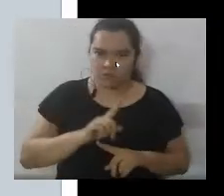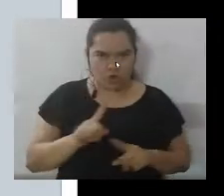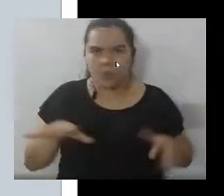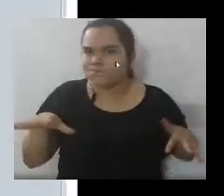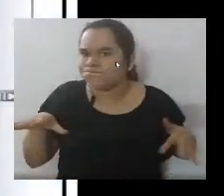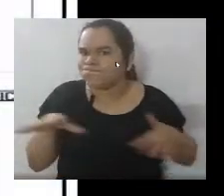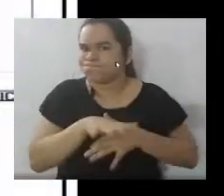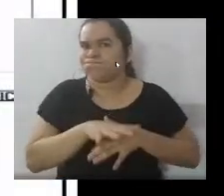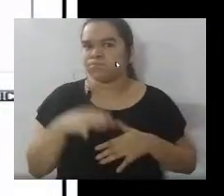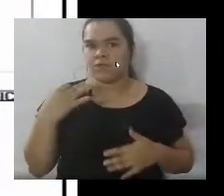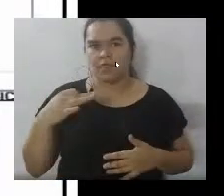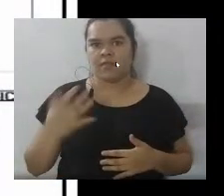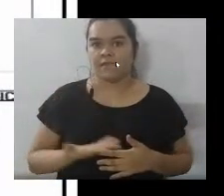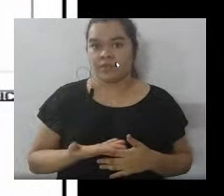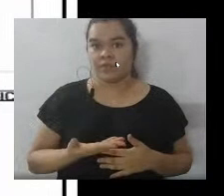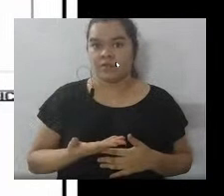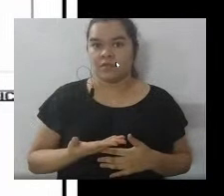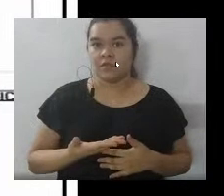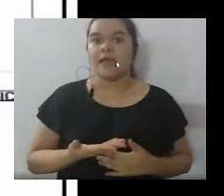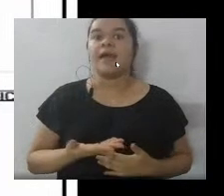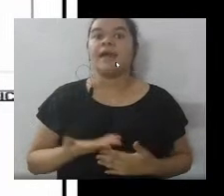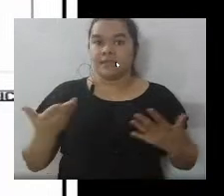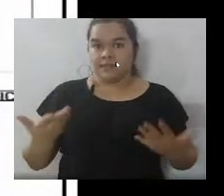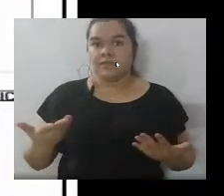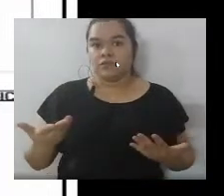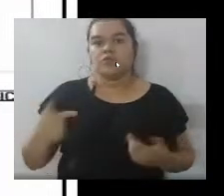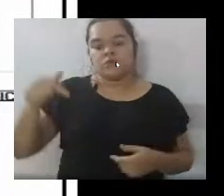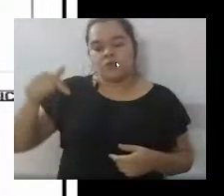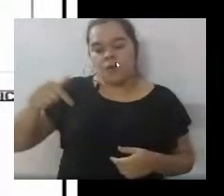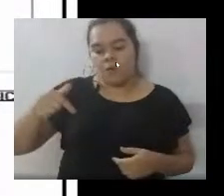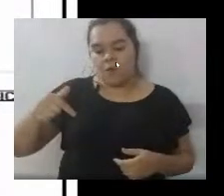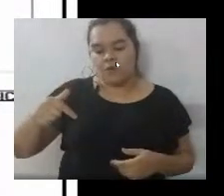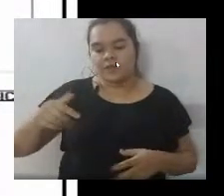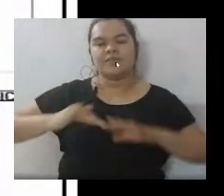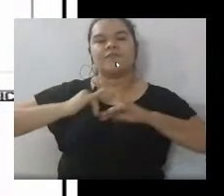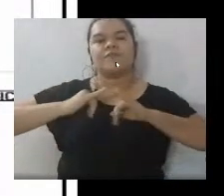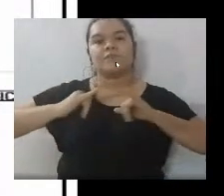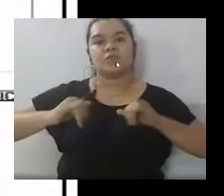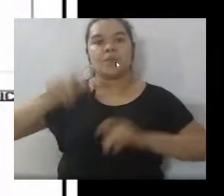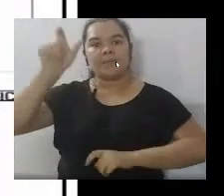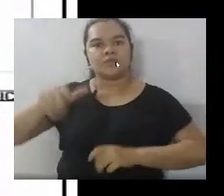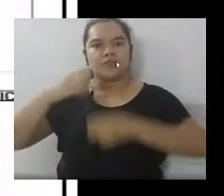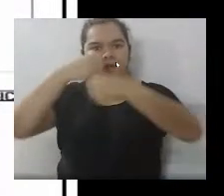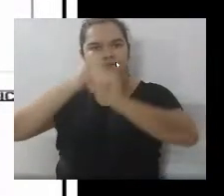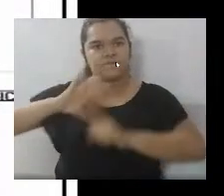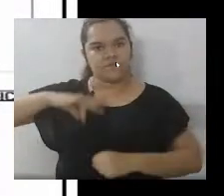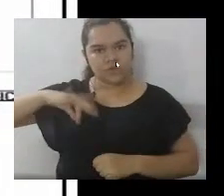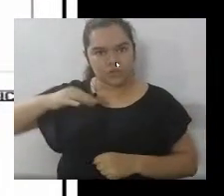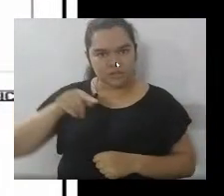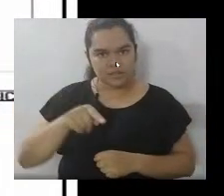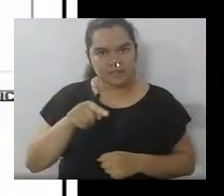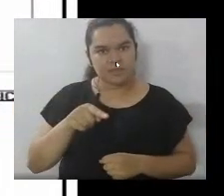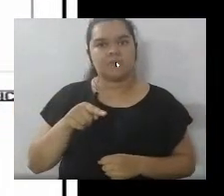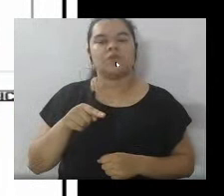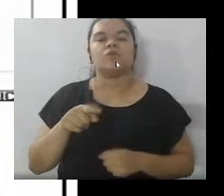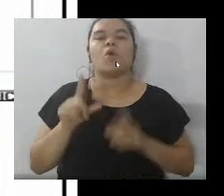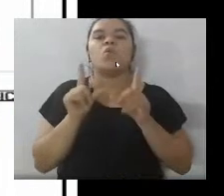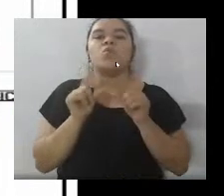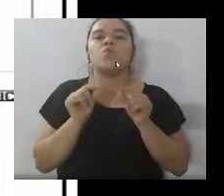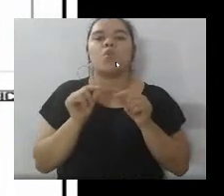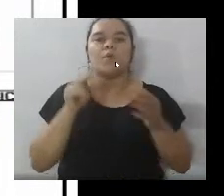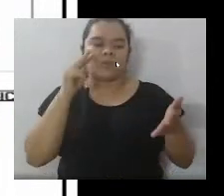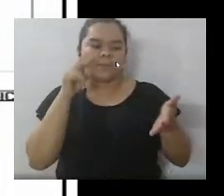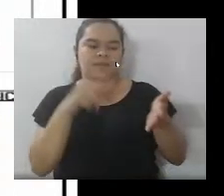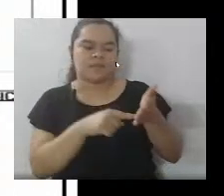pide. Entonces, hoy en día de lo que se trata de hacer mucho hincapié es que el bioquímico es aquel que va a validar el resultado, el que